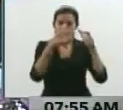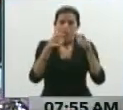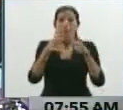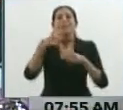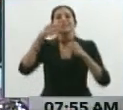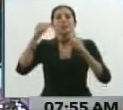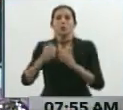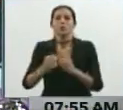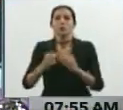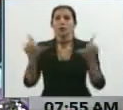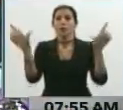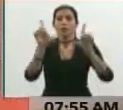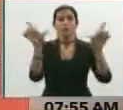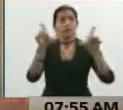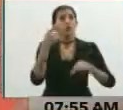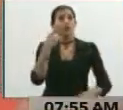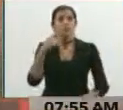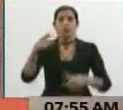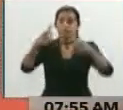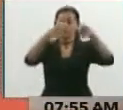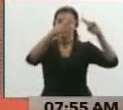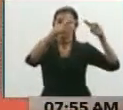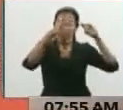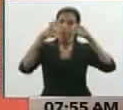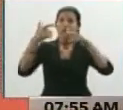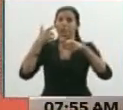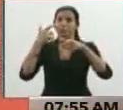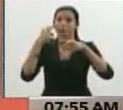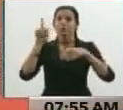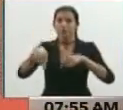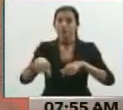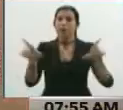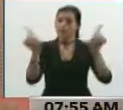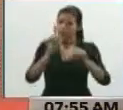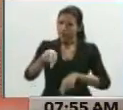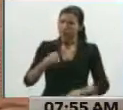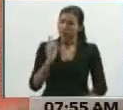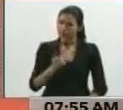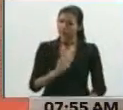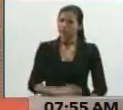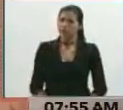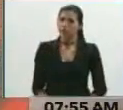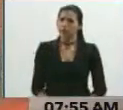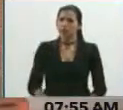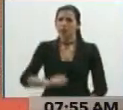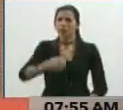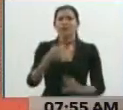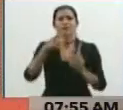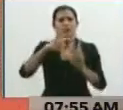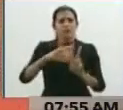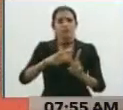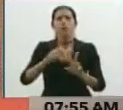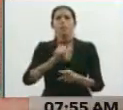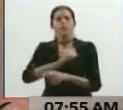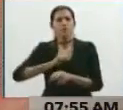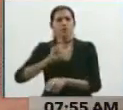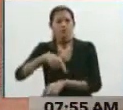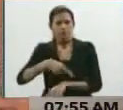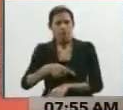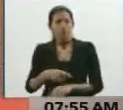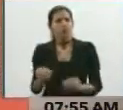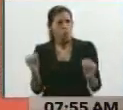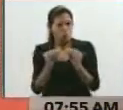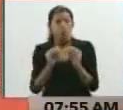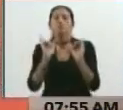comunicación porque se utiliza muchísimo y vemos las imágenes de las transmisiones no solamente las transmisiones del estado de los canales del estado sino los canales privados que entran en la misma